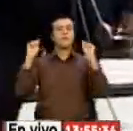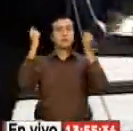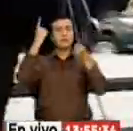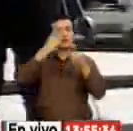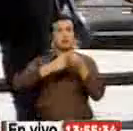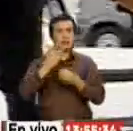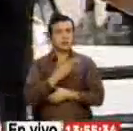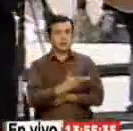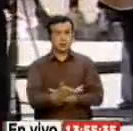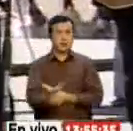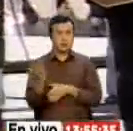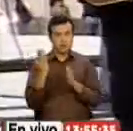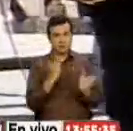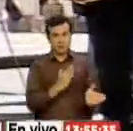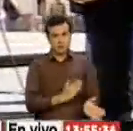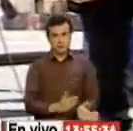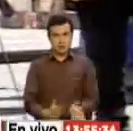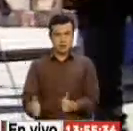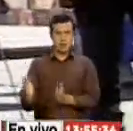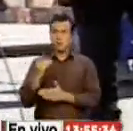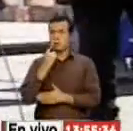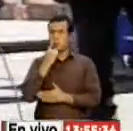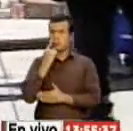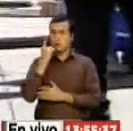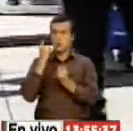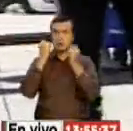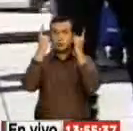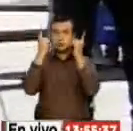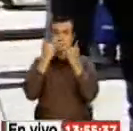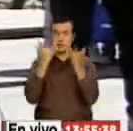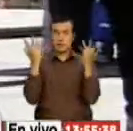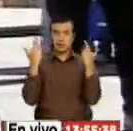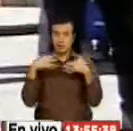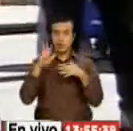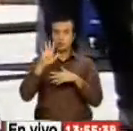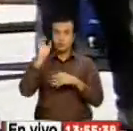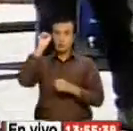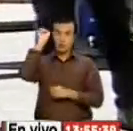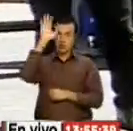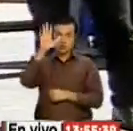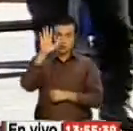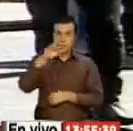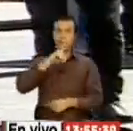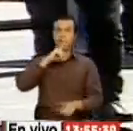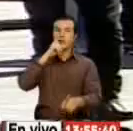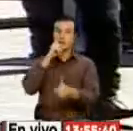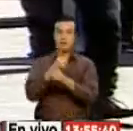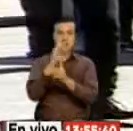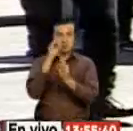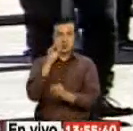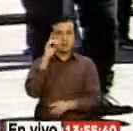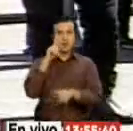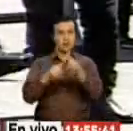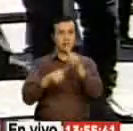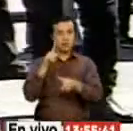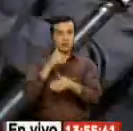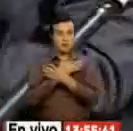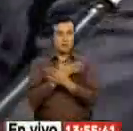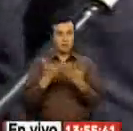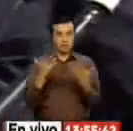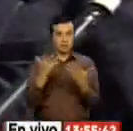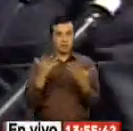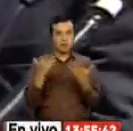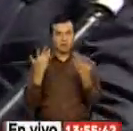Quito. Ustedes también les tienen preparados una interesante sorpresa porque lanzan su videoclip. Claro que sí, a nuestros amigos televidentes,